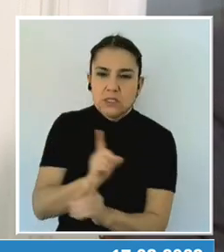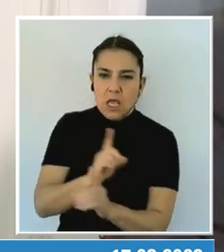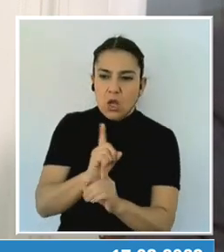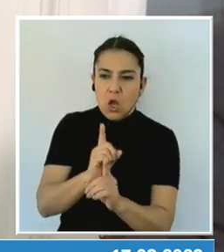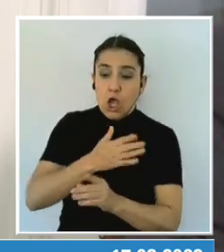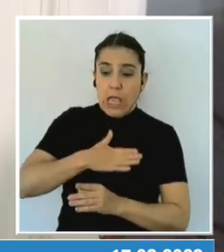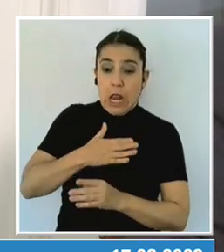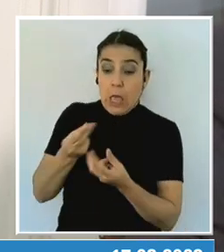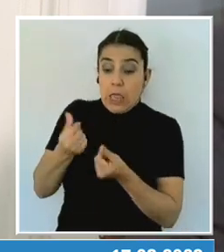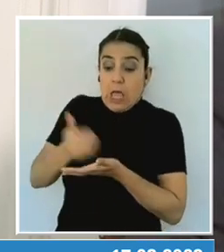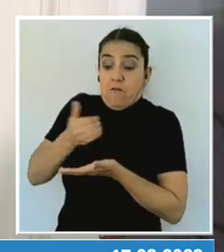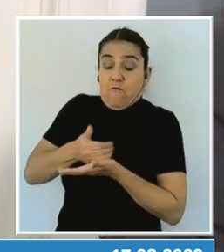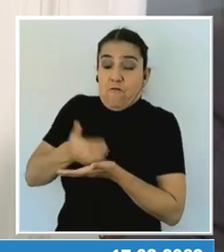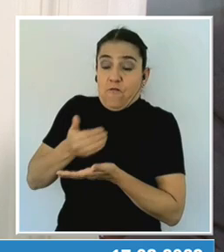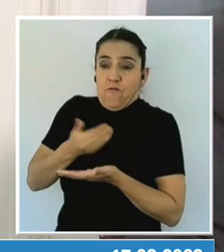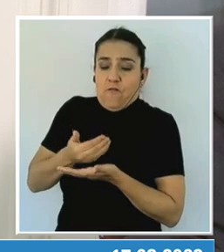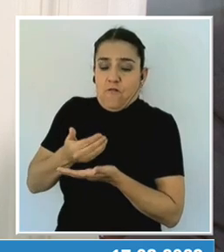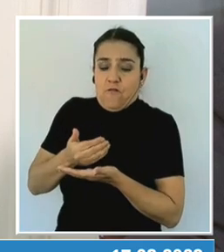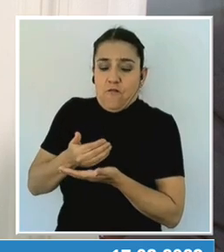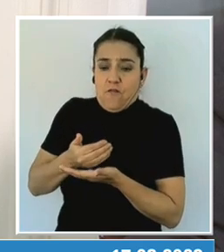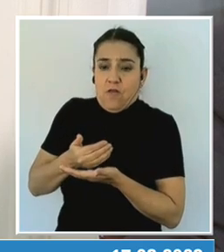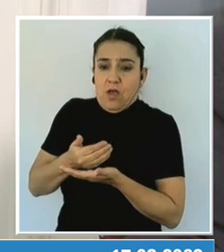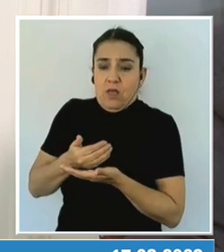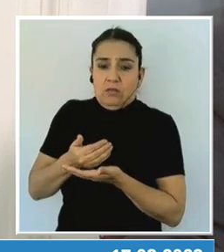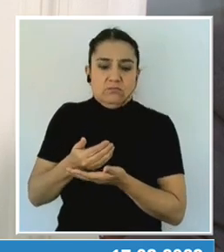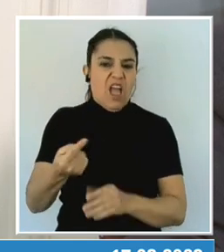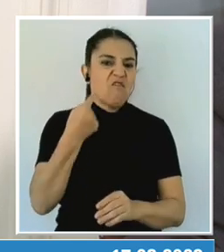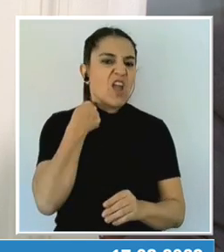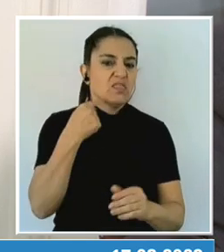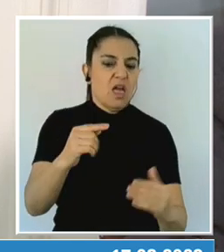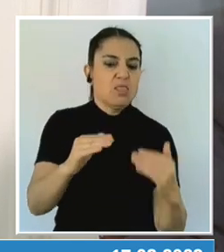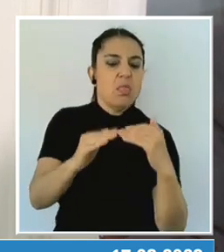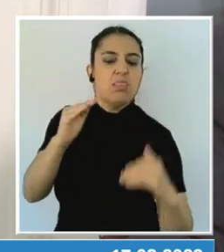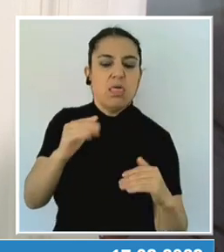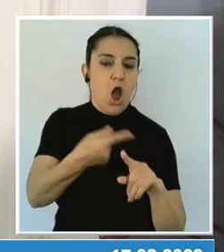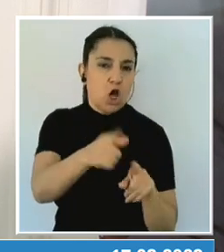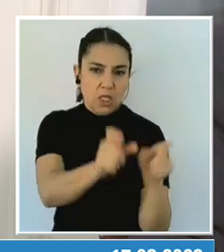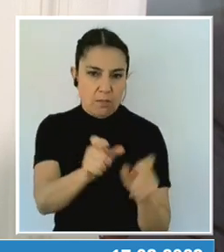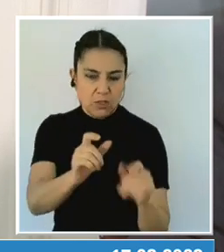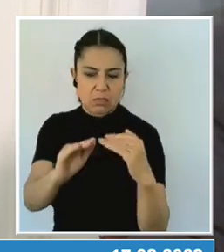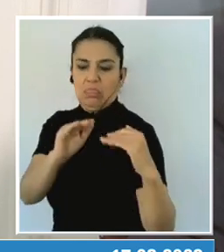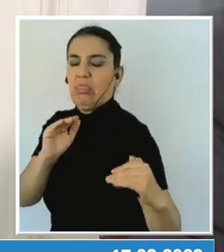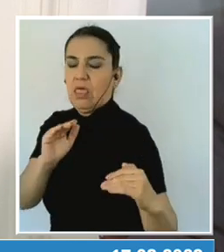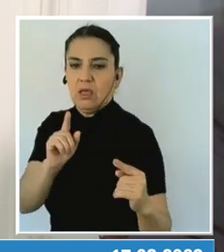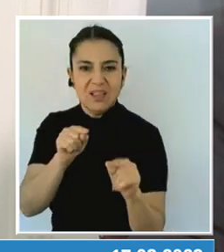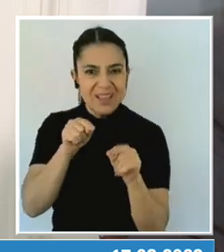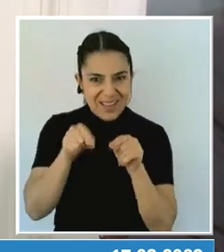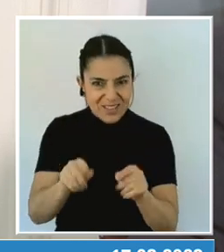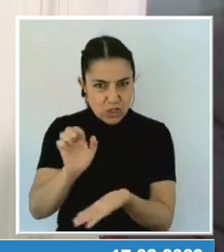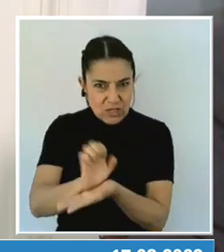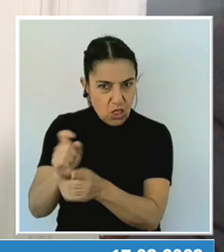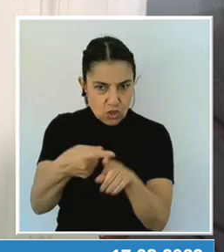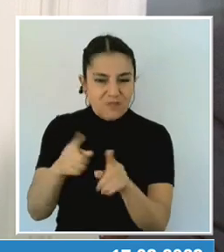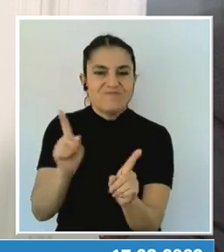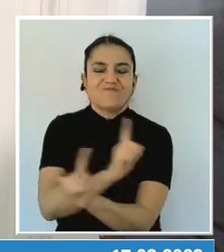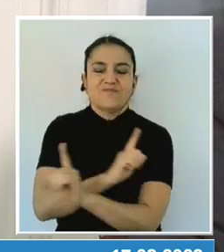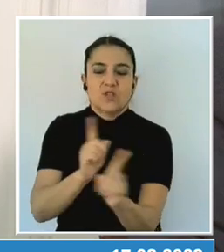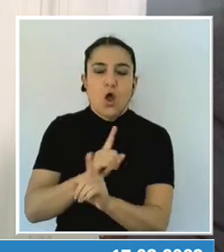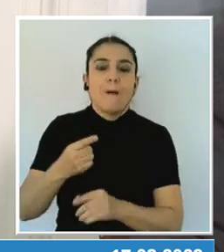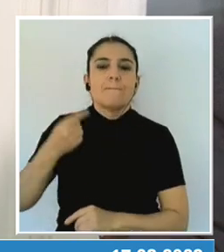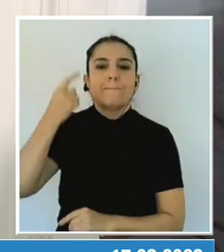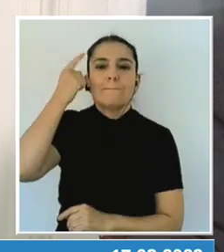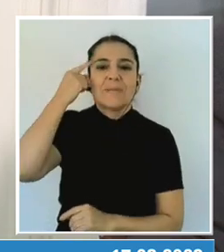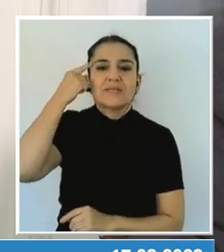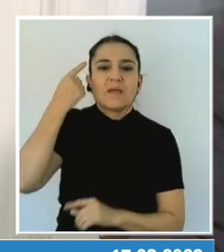enriquecerse en desmedro, en perjuicio del prójimo. Eso no es Estado social. Pensemos en otro Estado